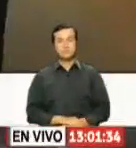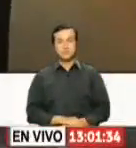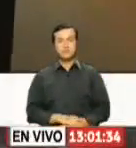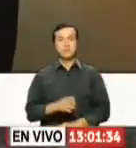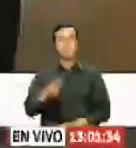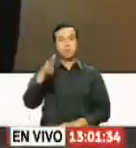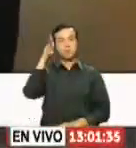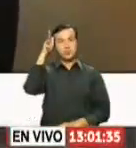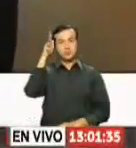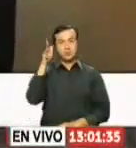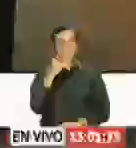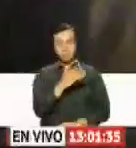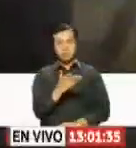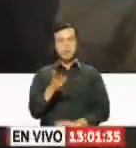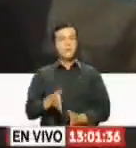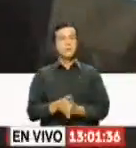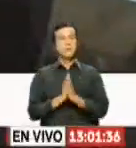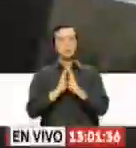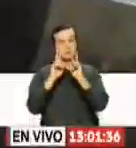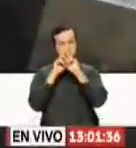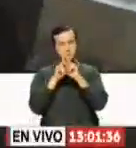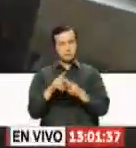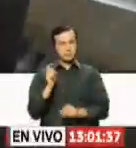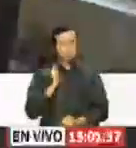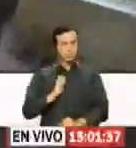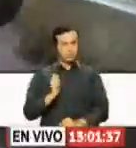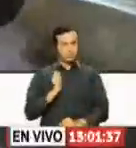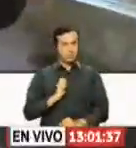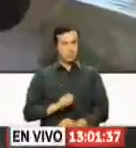Docentes del Magisterio Nacional piden revisión salarial.